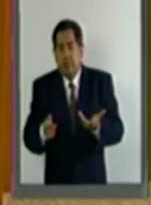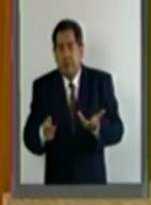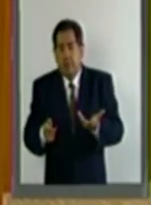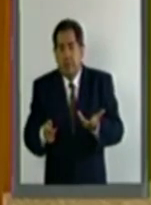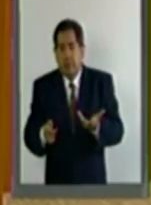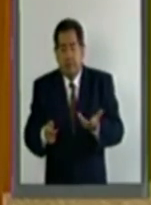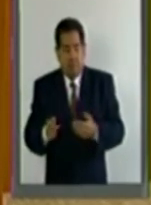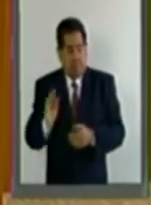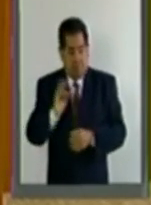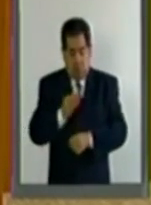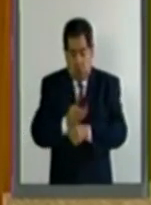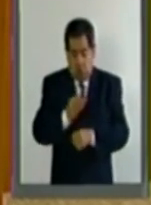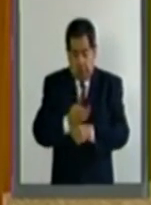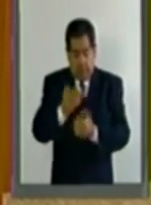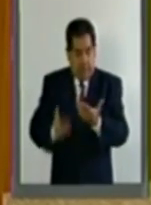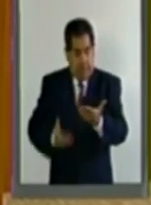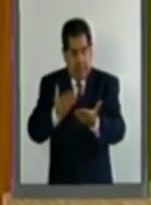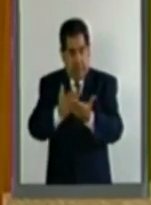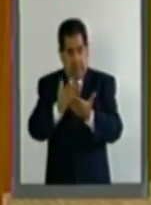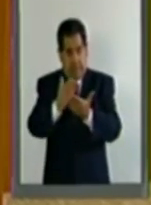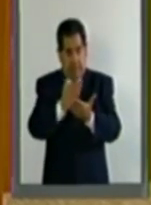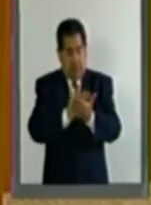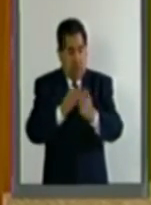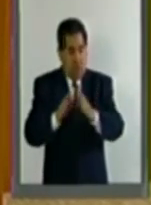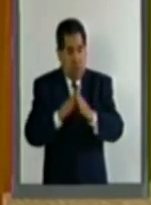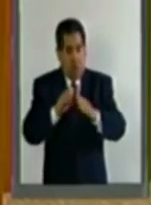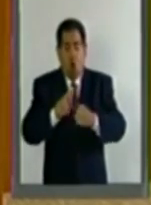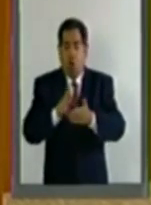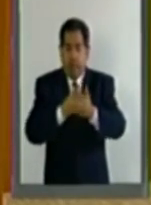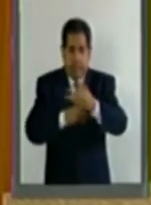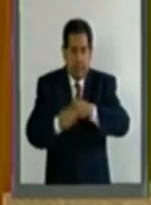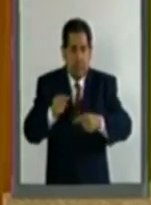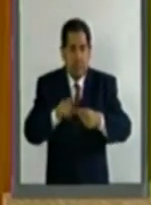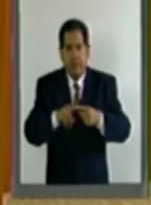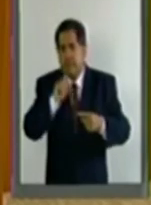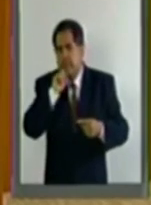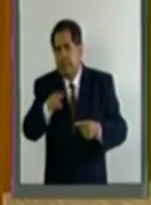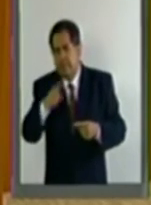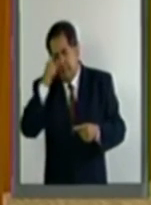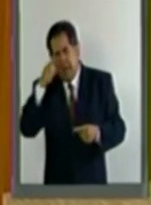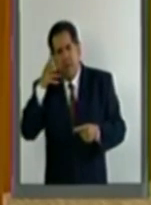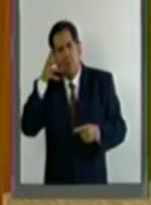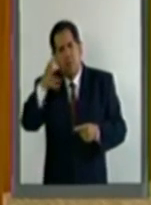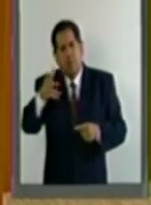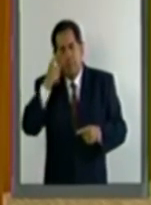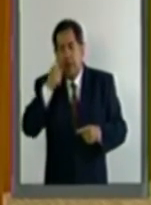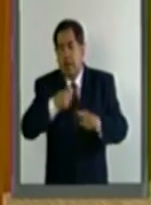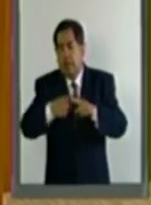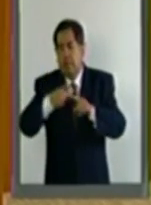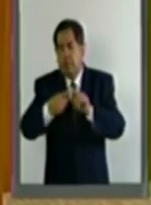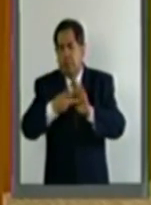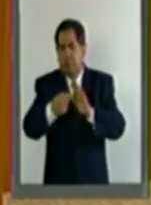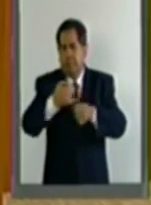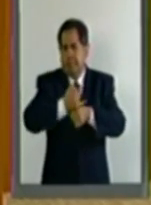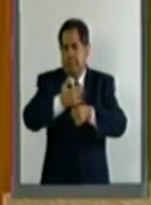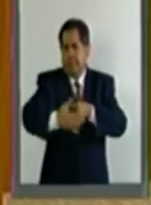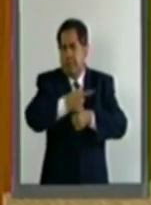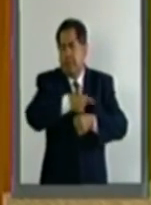este caso y de esta iniciativa que se replique también para los estados de